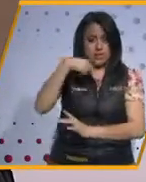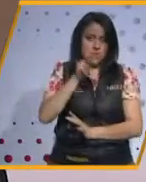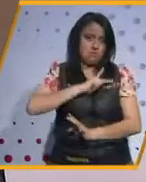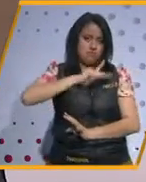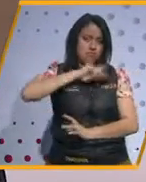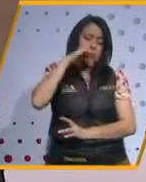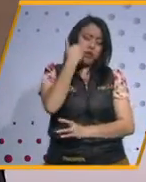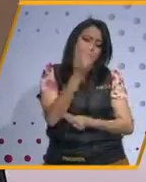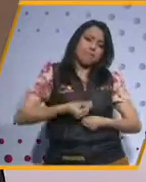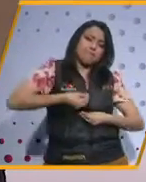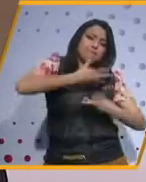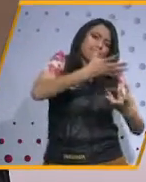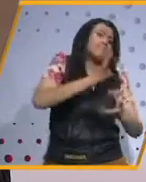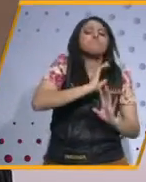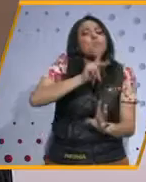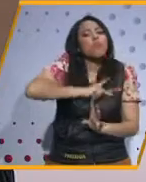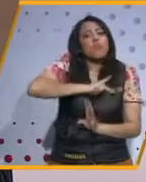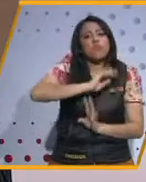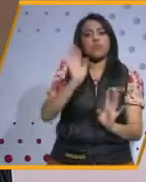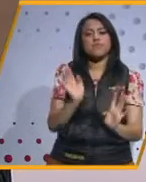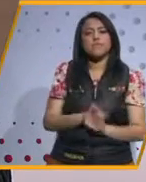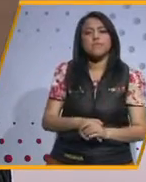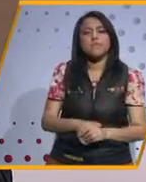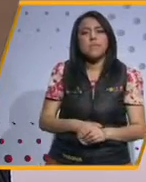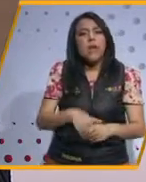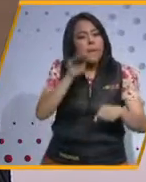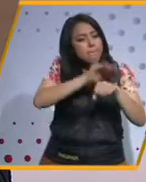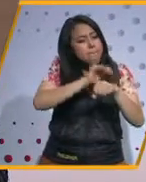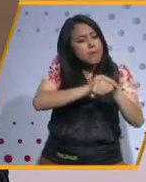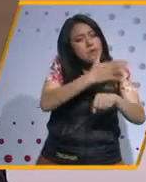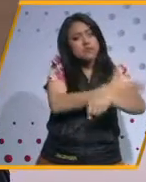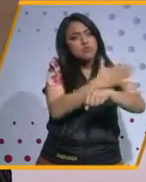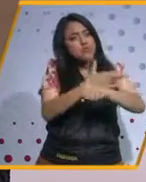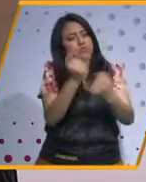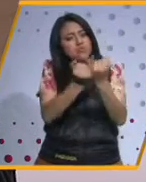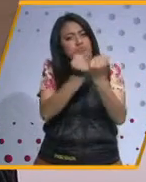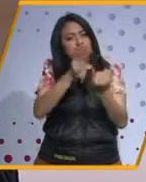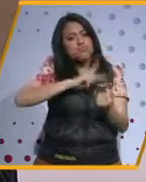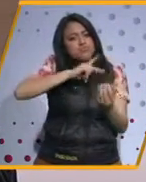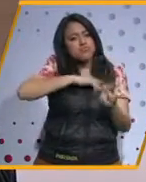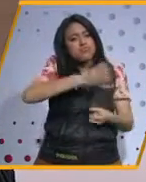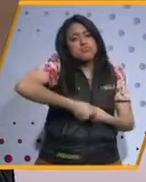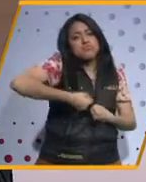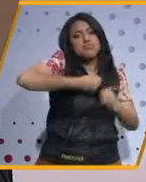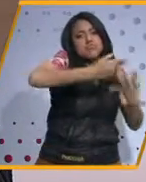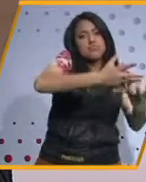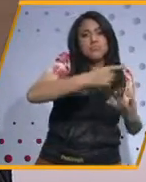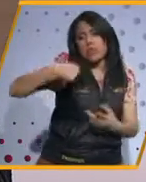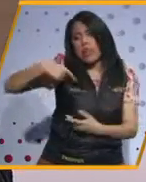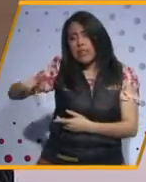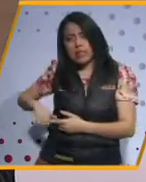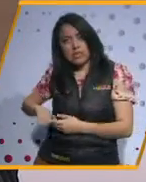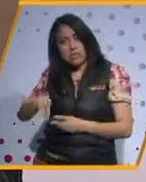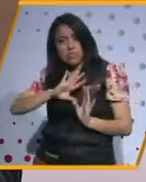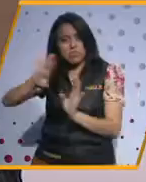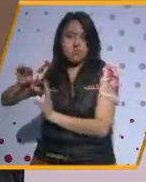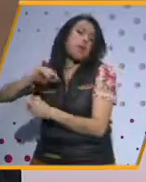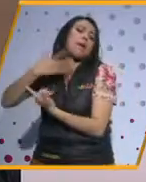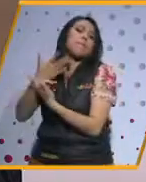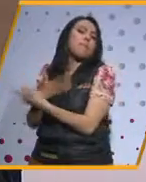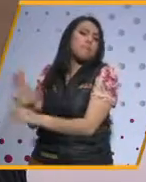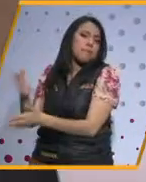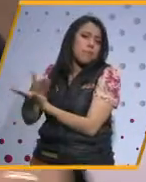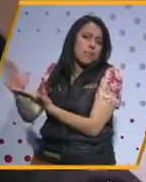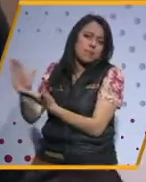se juntó y es lo que juntaron y pagaron entre ellos como amigos y compañeros. Diferentes áreas de la delegación están haciendo otro tipo de obras sociales y es